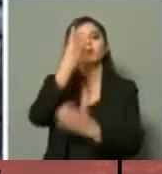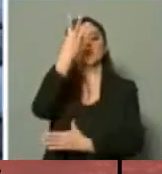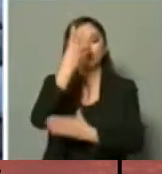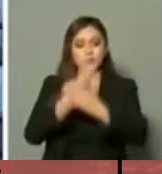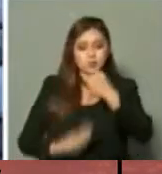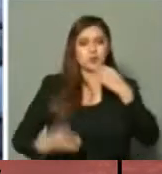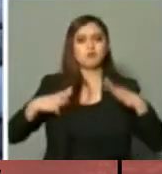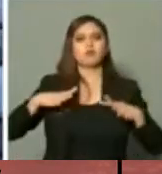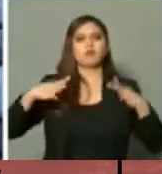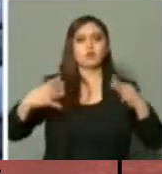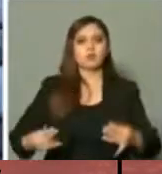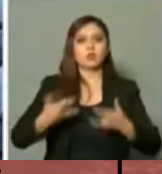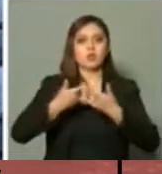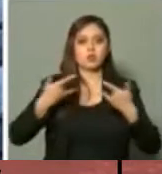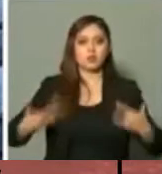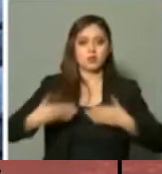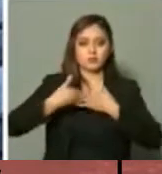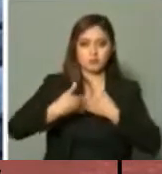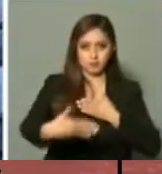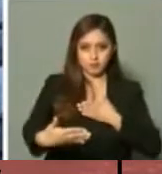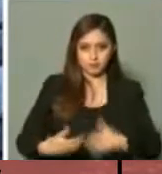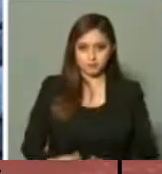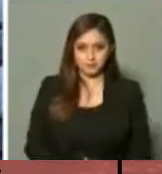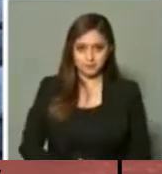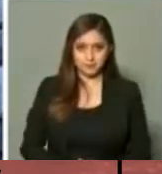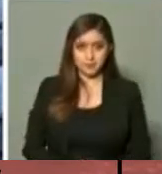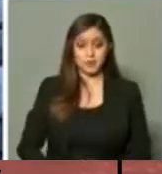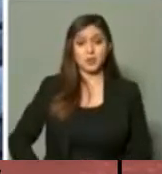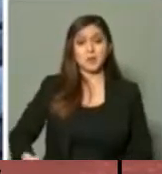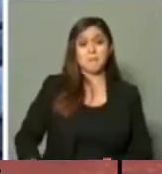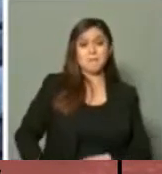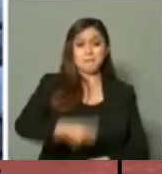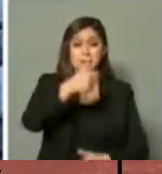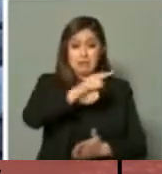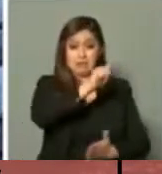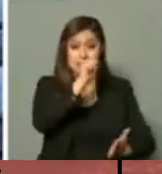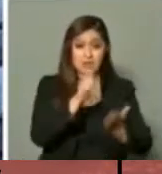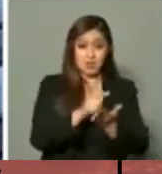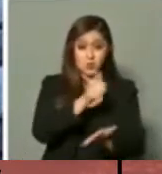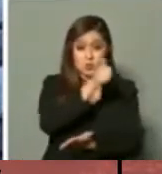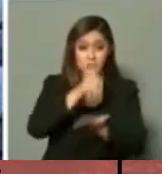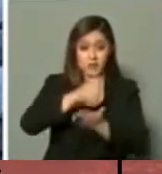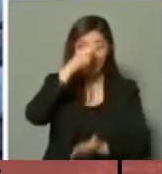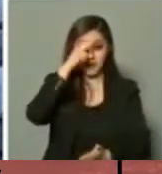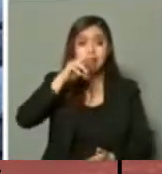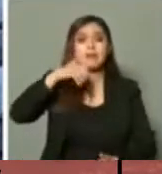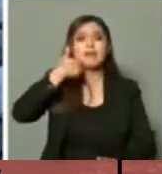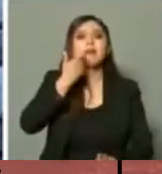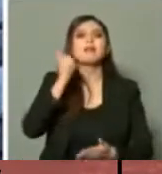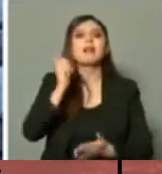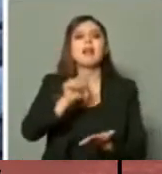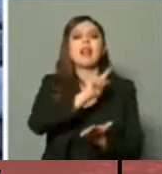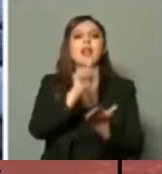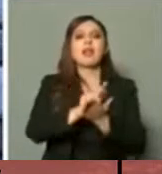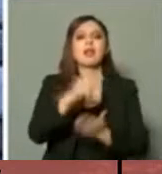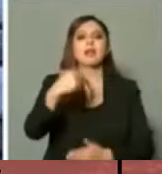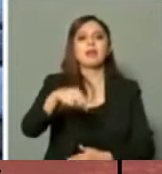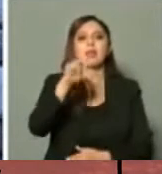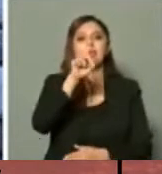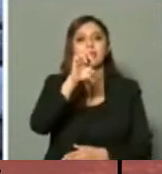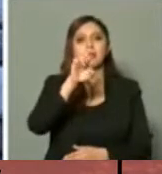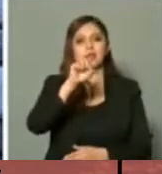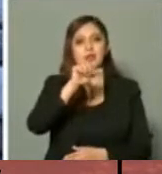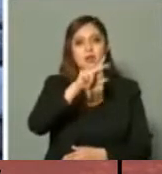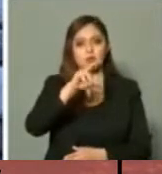Adelante. Muchísimas gracias. Desde la primera legislatura de la Ciudad de México, vamos a impulsar la Ley de Desarrollo Urbano. Esta ley nos